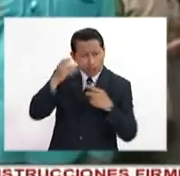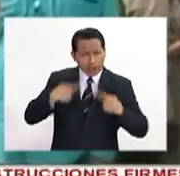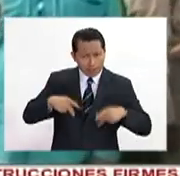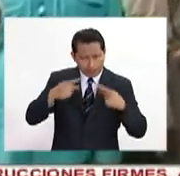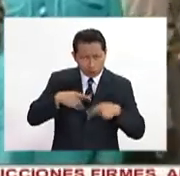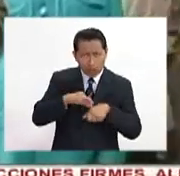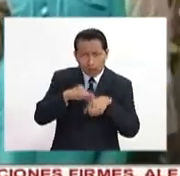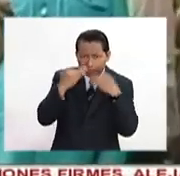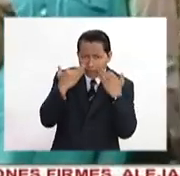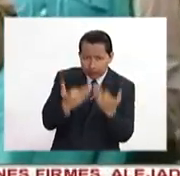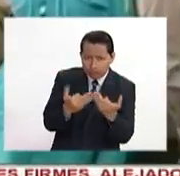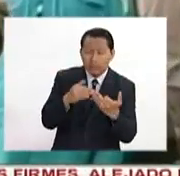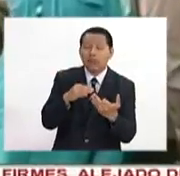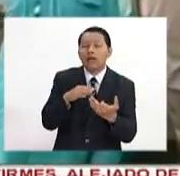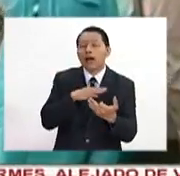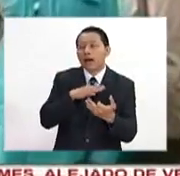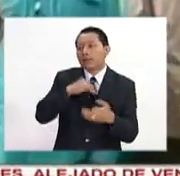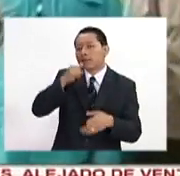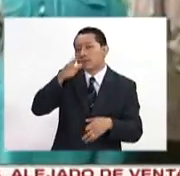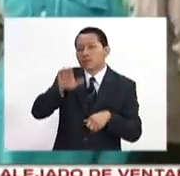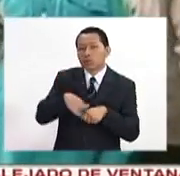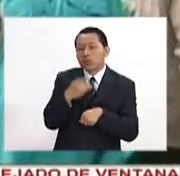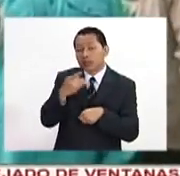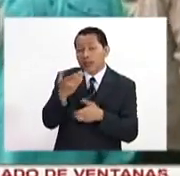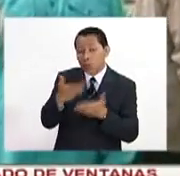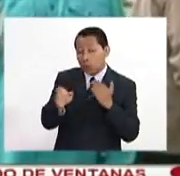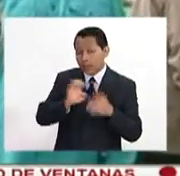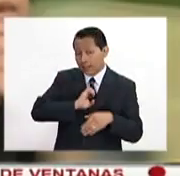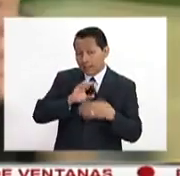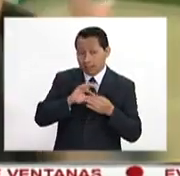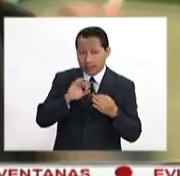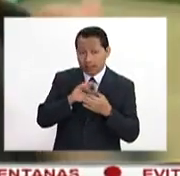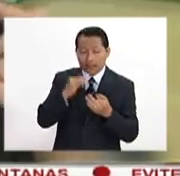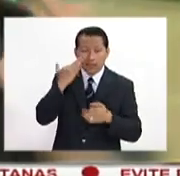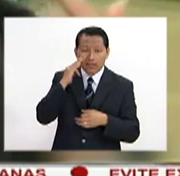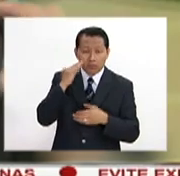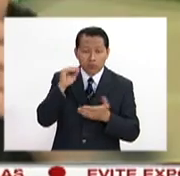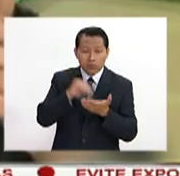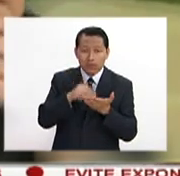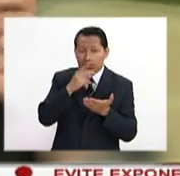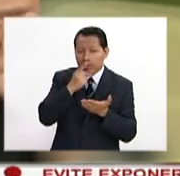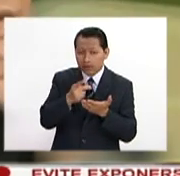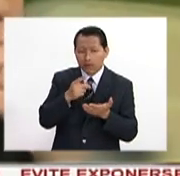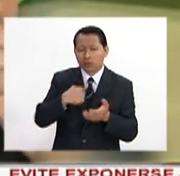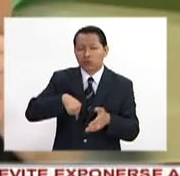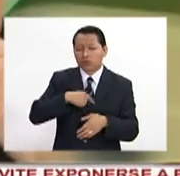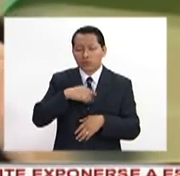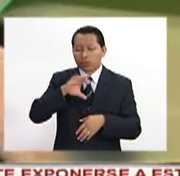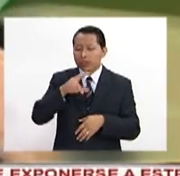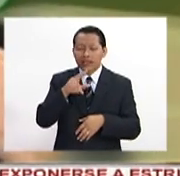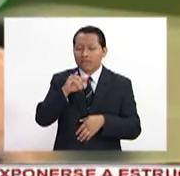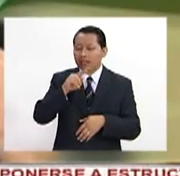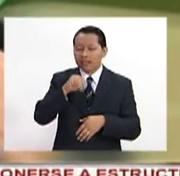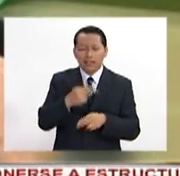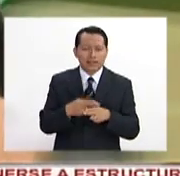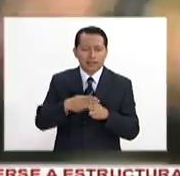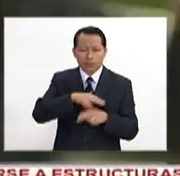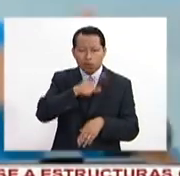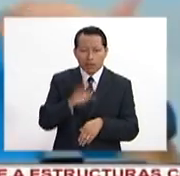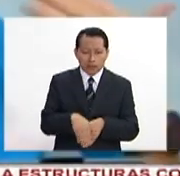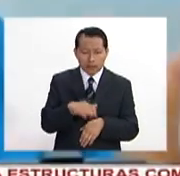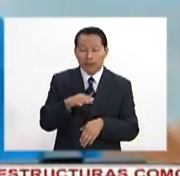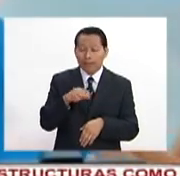pronunció en contra de Maradona luego de que el ahora entrenador publicara en su Facebook: somos chavistas hasta la muerte y cuando